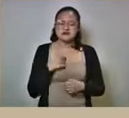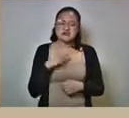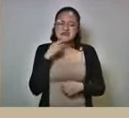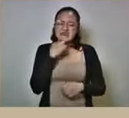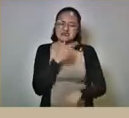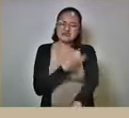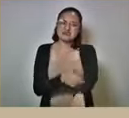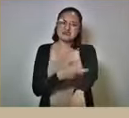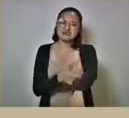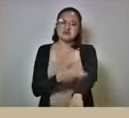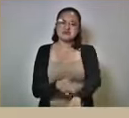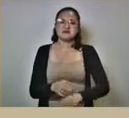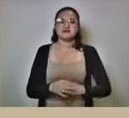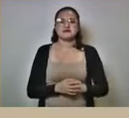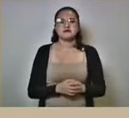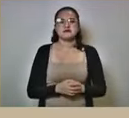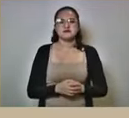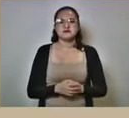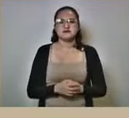resolver.